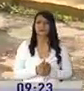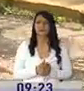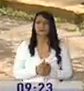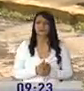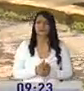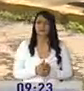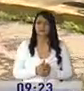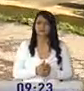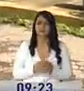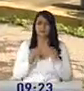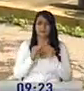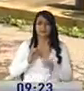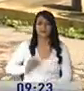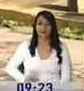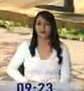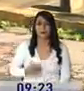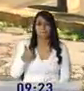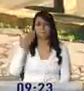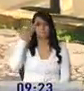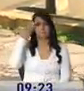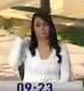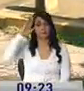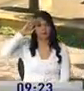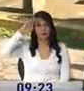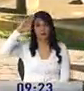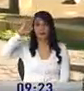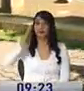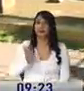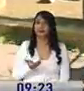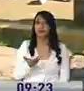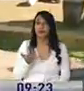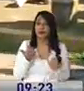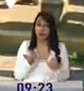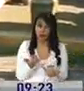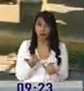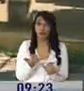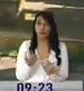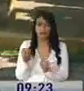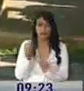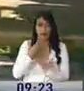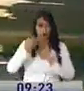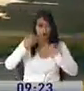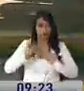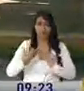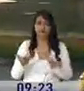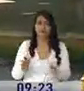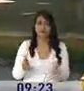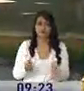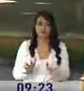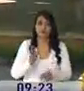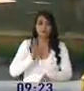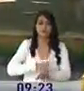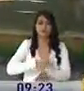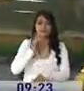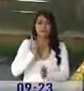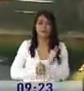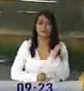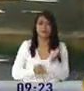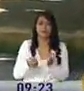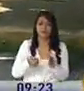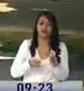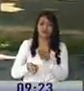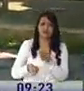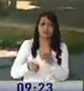con más detalles la policía todavía emite una versión oficial para saber las causas eh